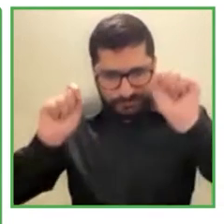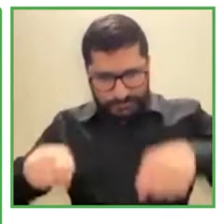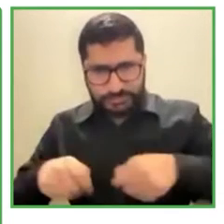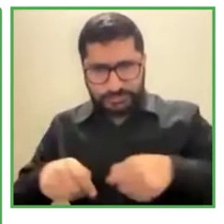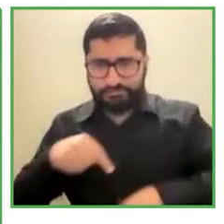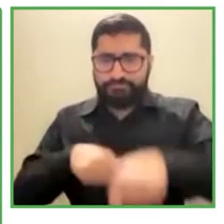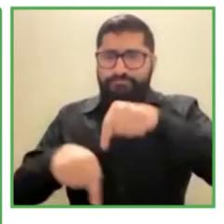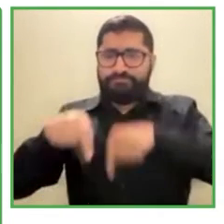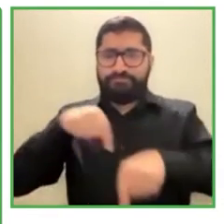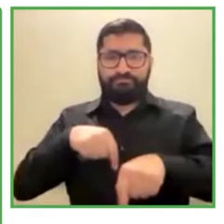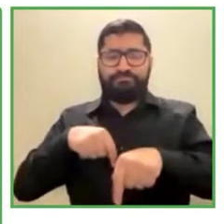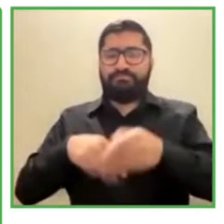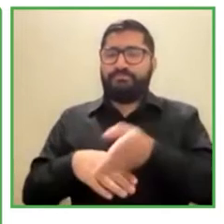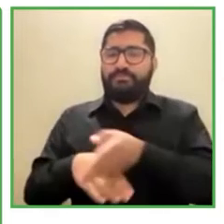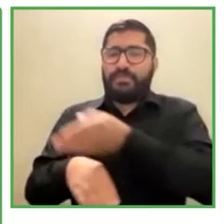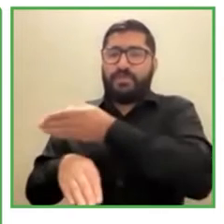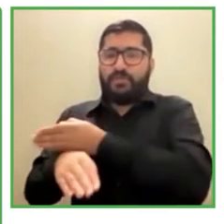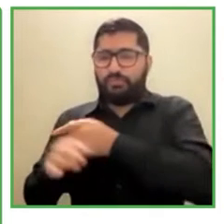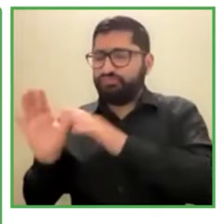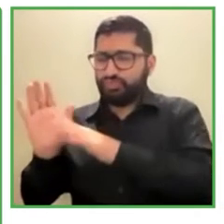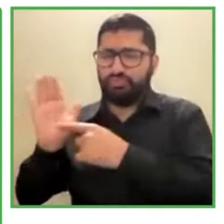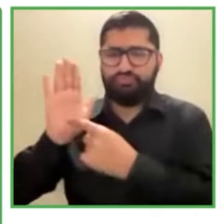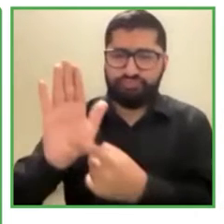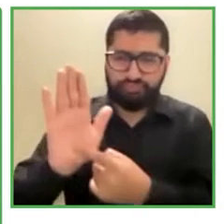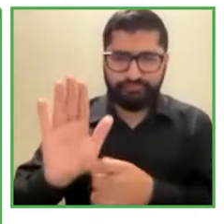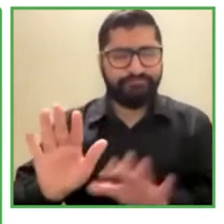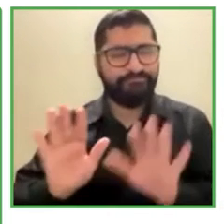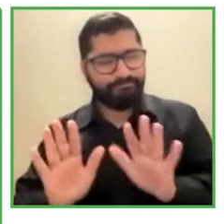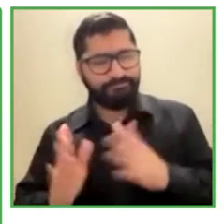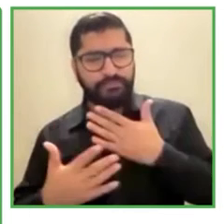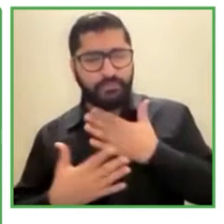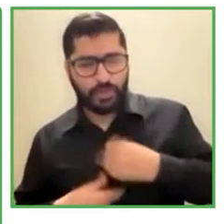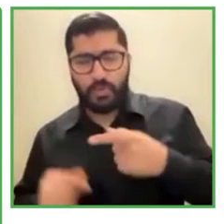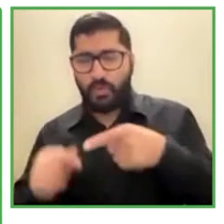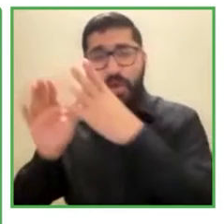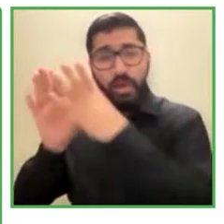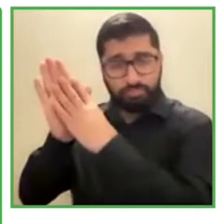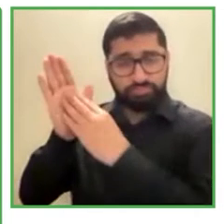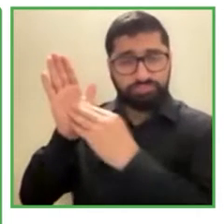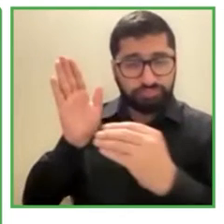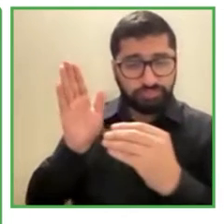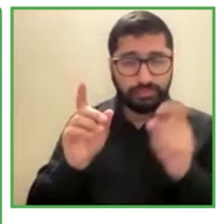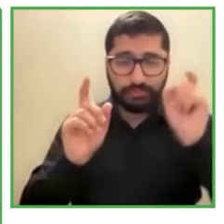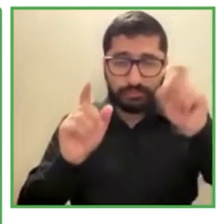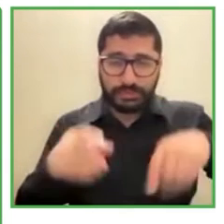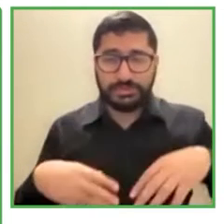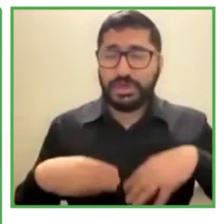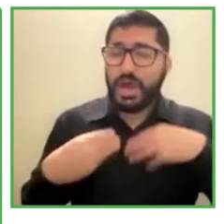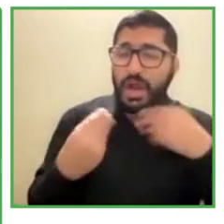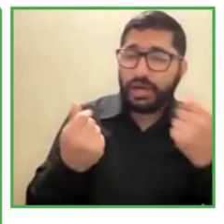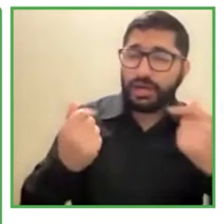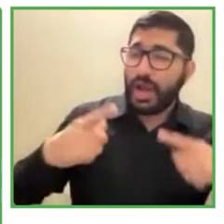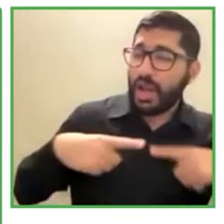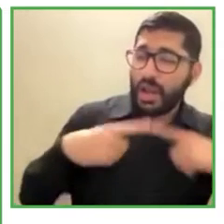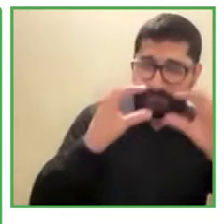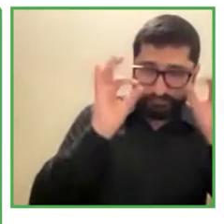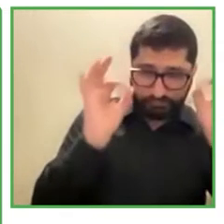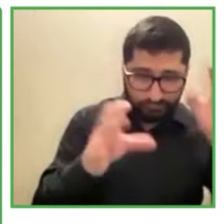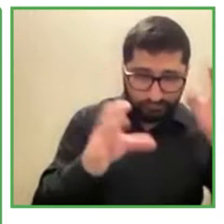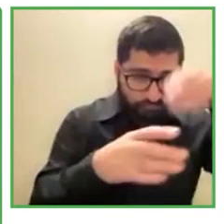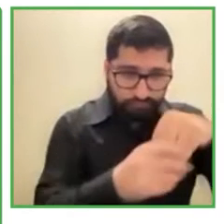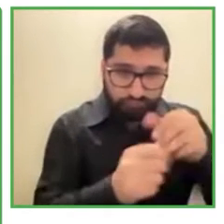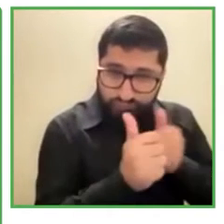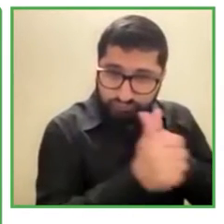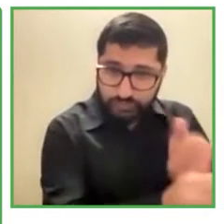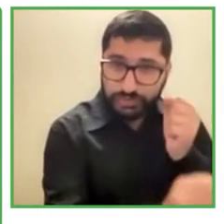no debemos seguir el modelo de la calidad donde simplemente llevamos a personas con discapacidad a la empresa, sino que